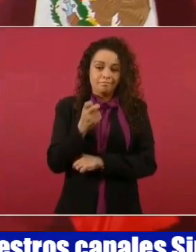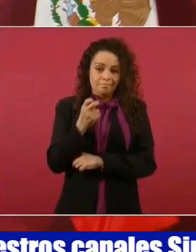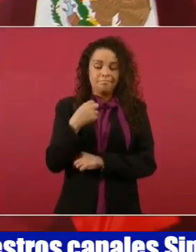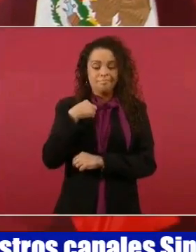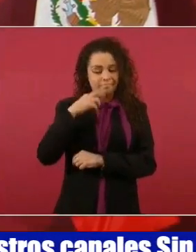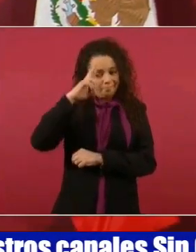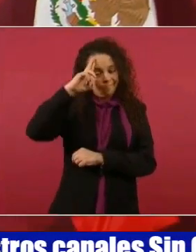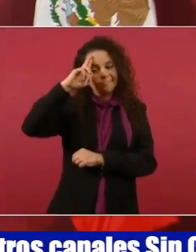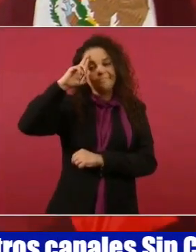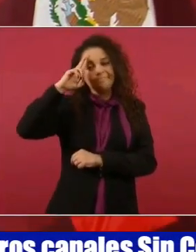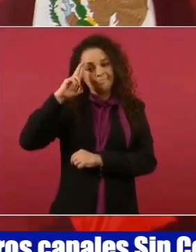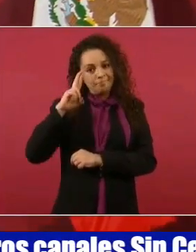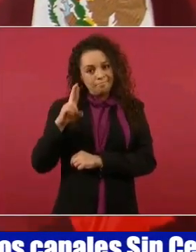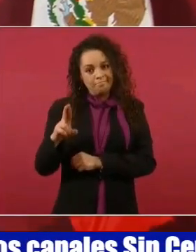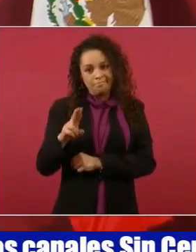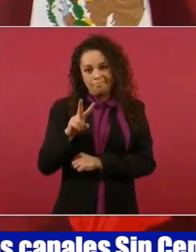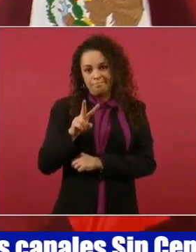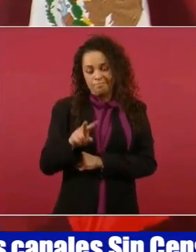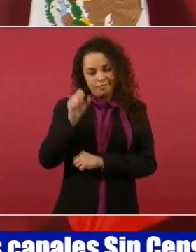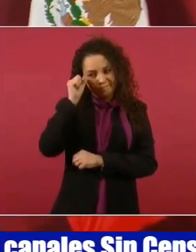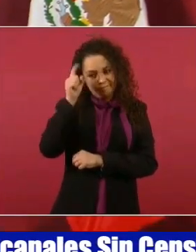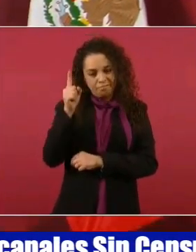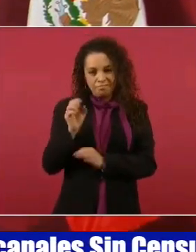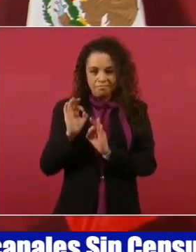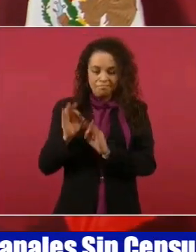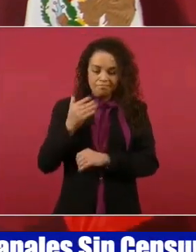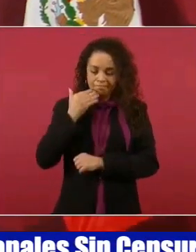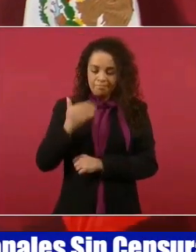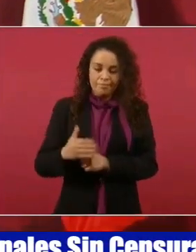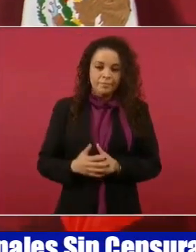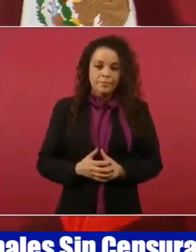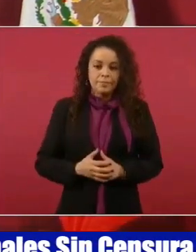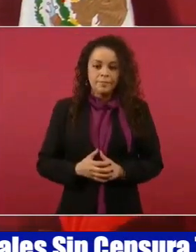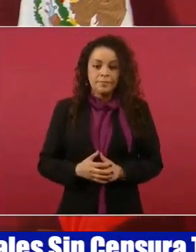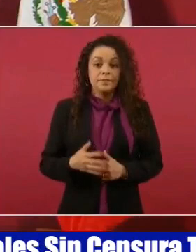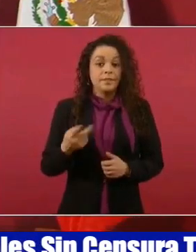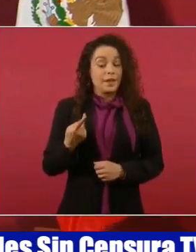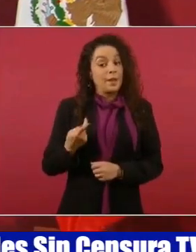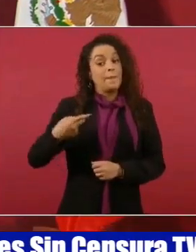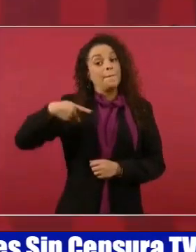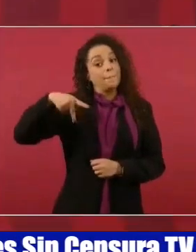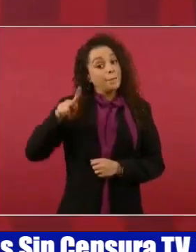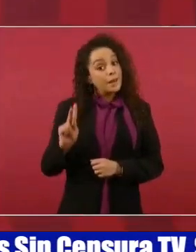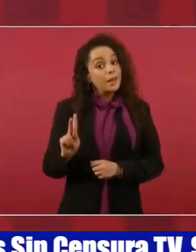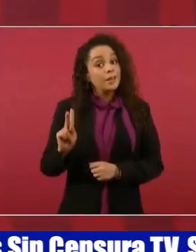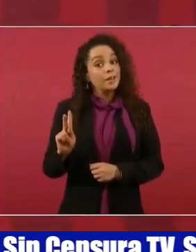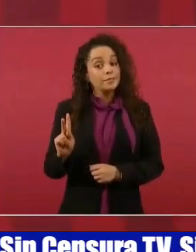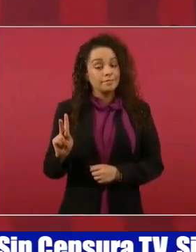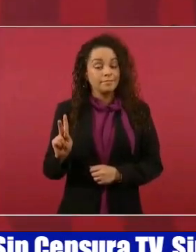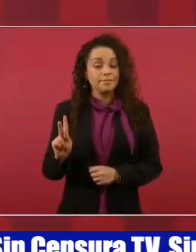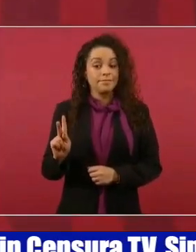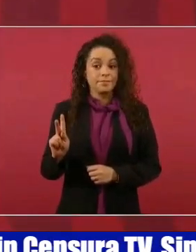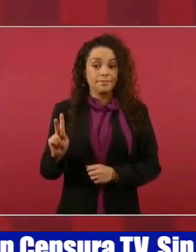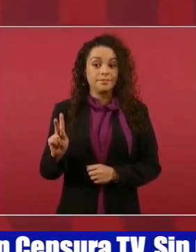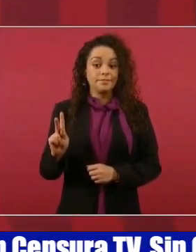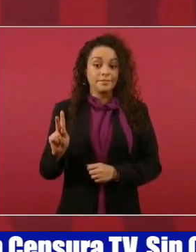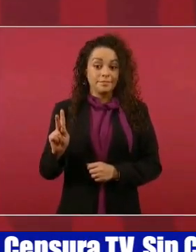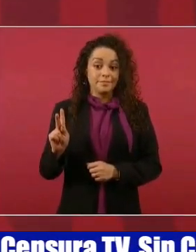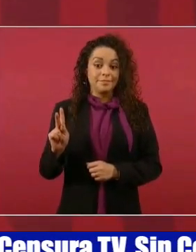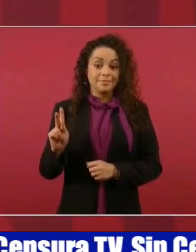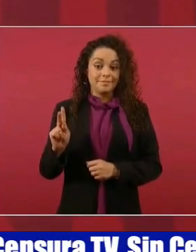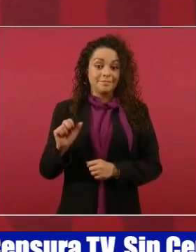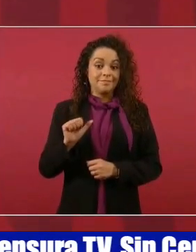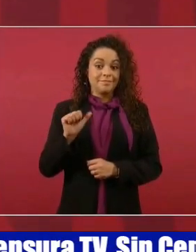presidente López Obrador sobre cómo es que detuvieron precisamente algún tipo de acto violento después del fraude de Calderón en 2006, fraude que ha